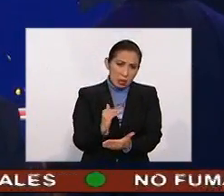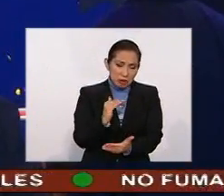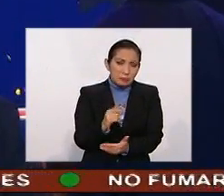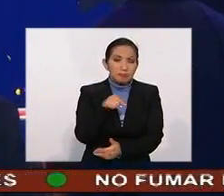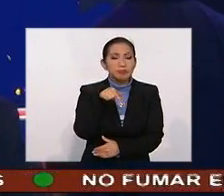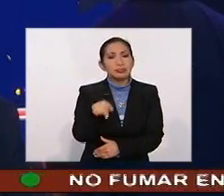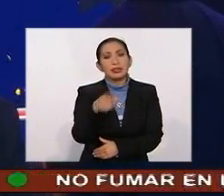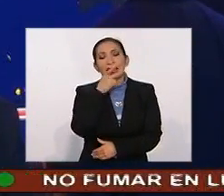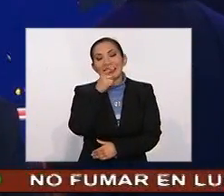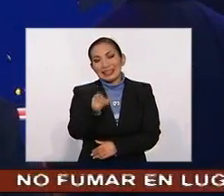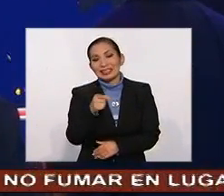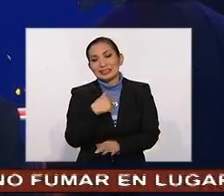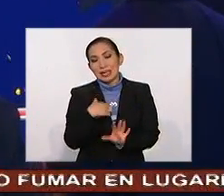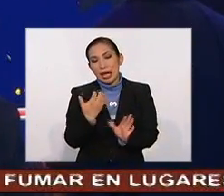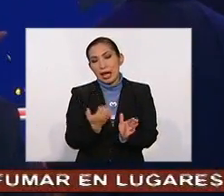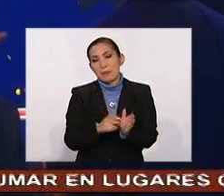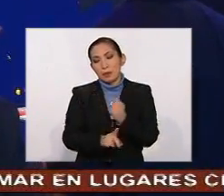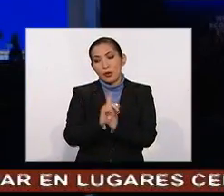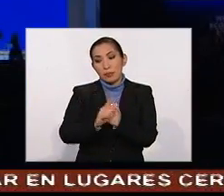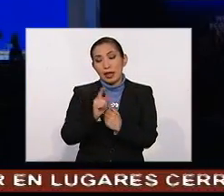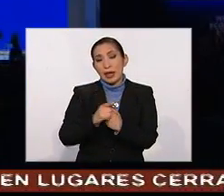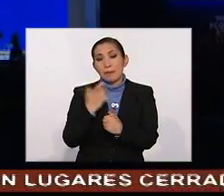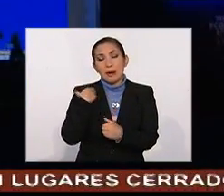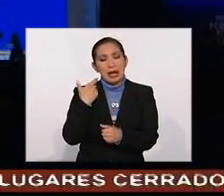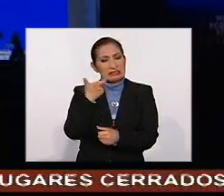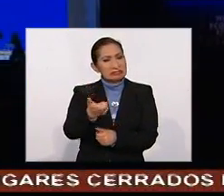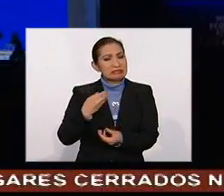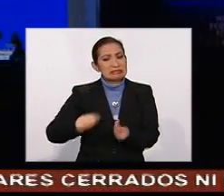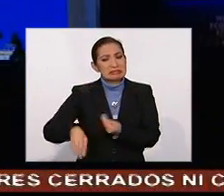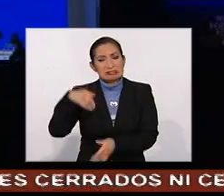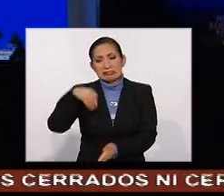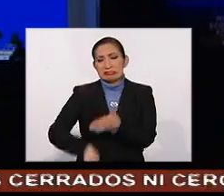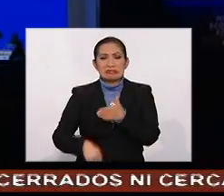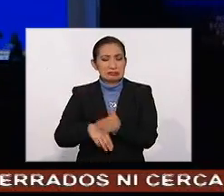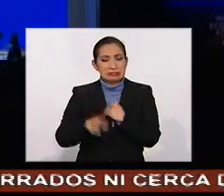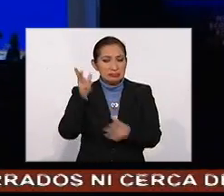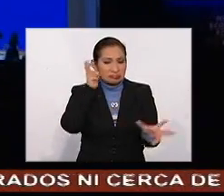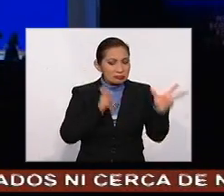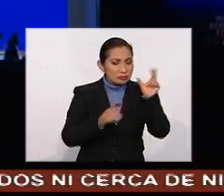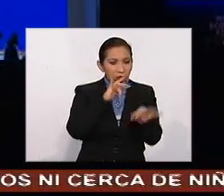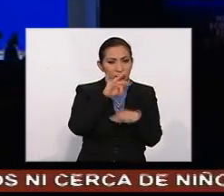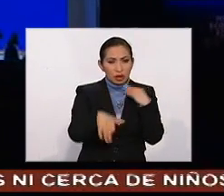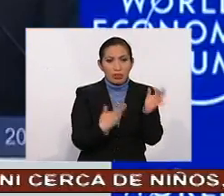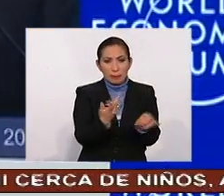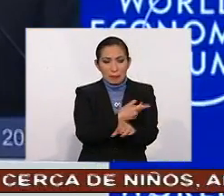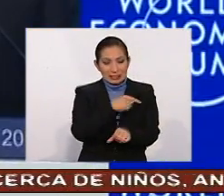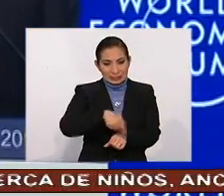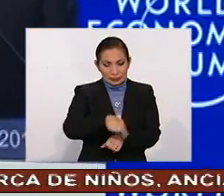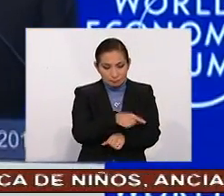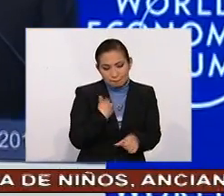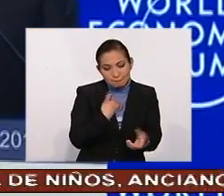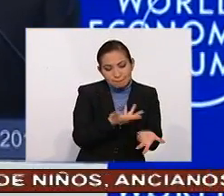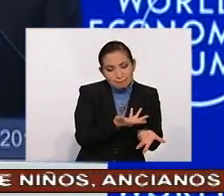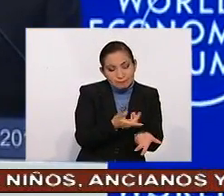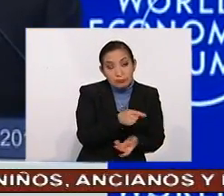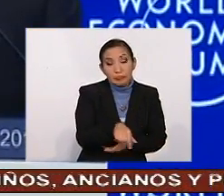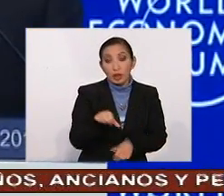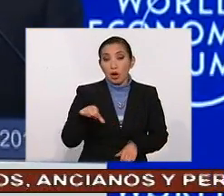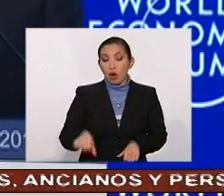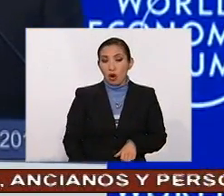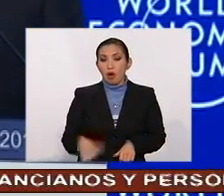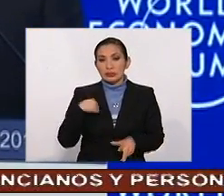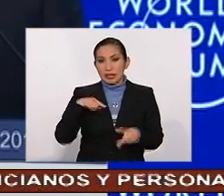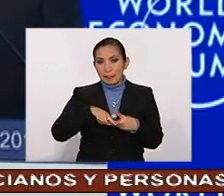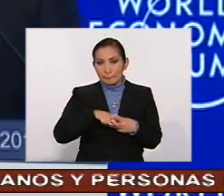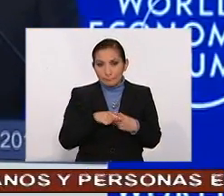y este añadido a la excelente crónica que han dado, porque es muy completa, una vez más, la que estaba escuchando de todo lo que está sucediendo aquí. Hoy decirte que hemos